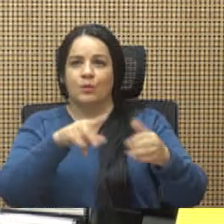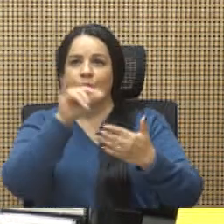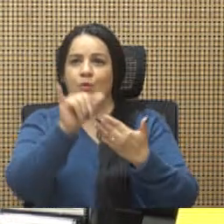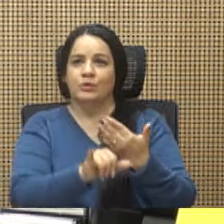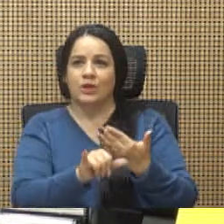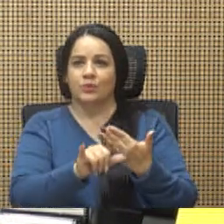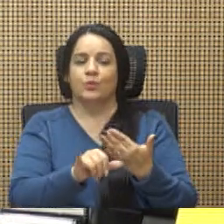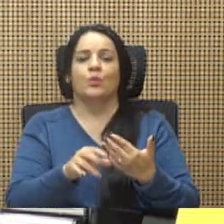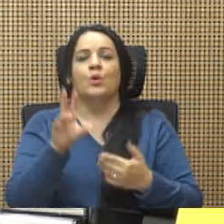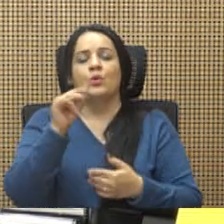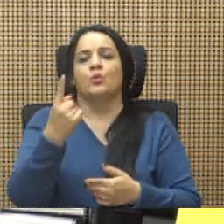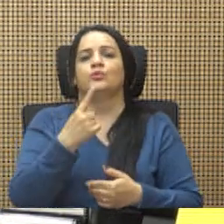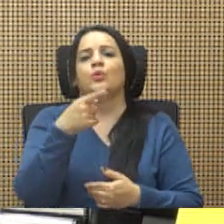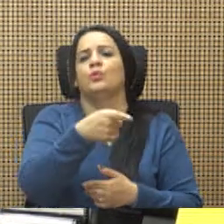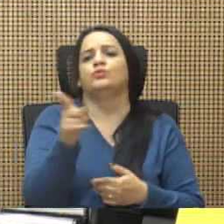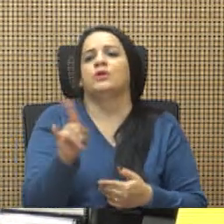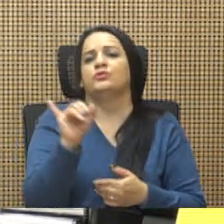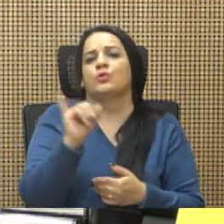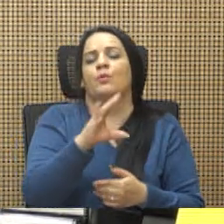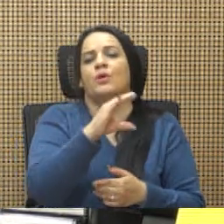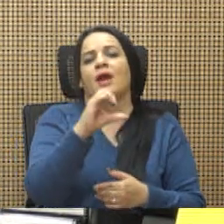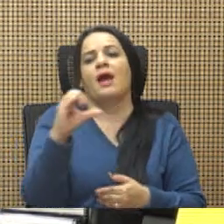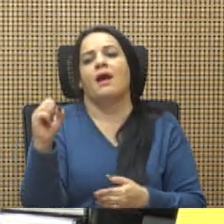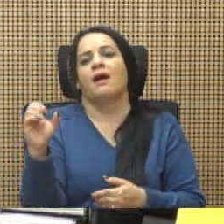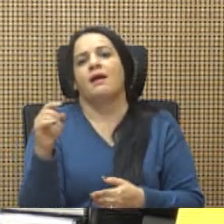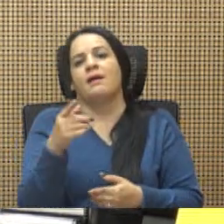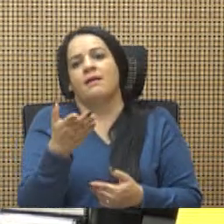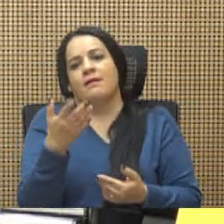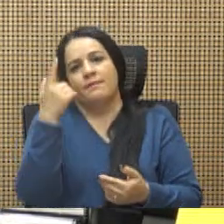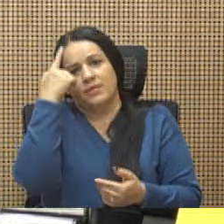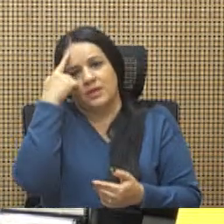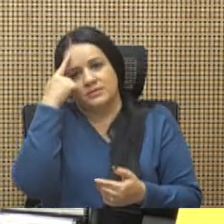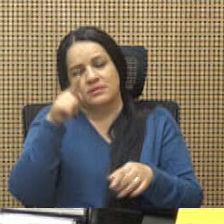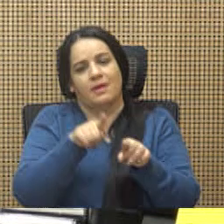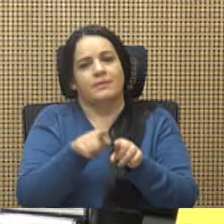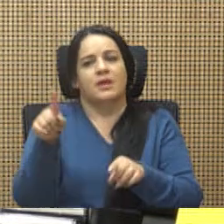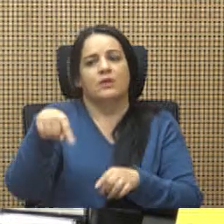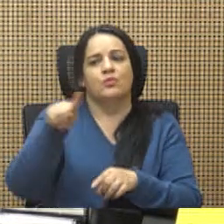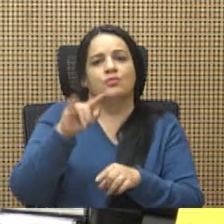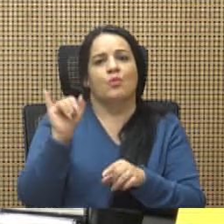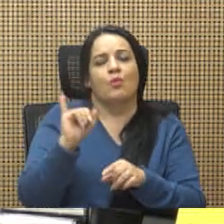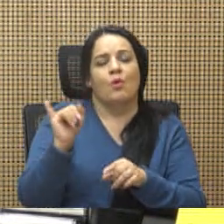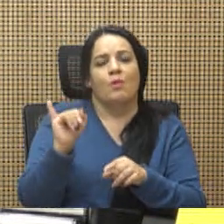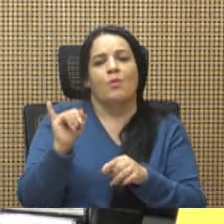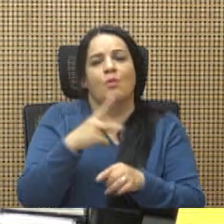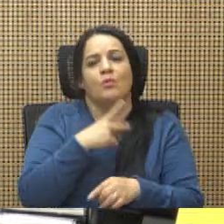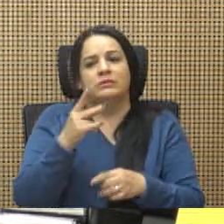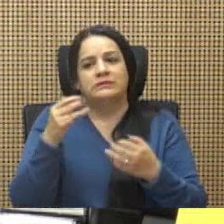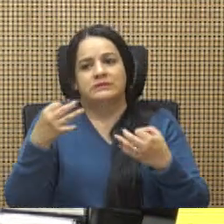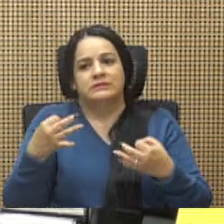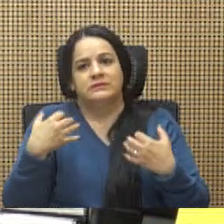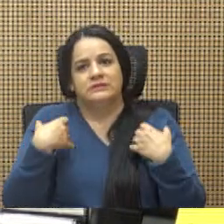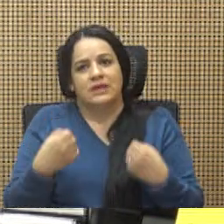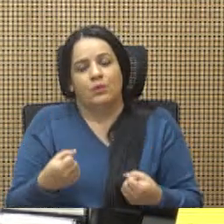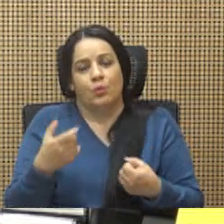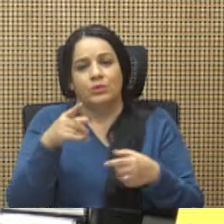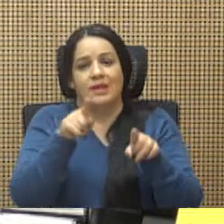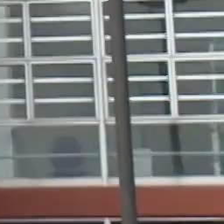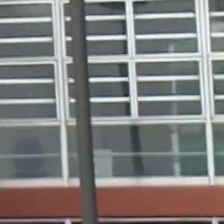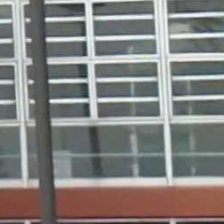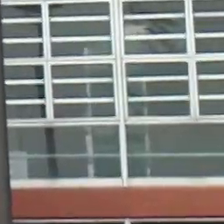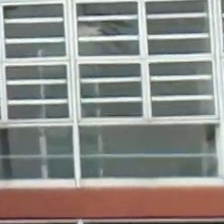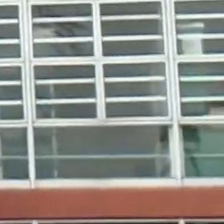tal no solamente lo que ustedes como caja piensan sino que ellos también como junta de salud y como pueblo general verdad pues pues el hospital